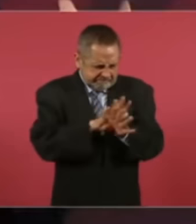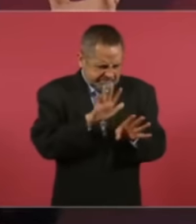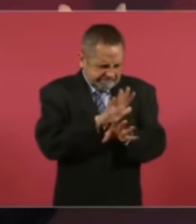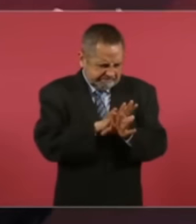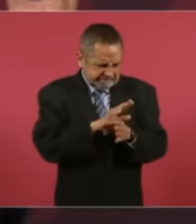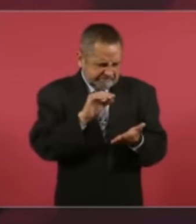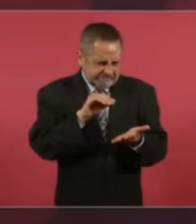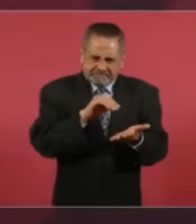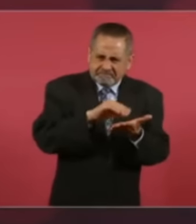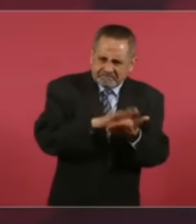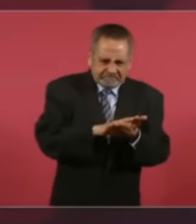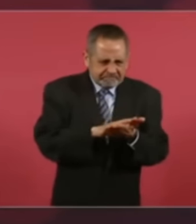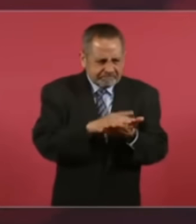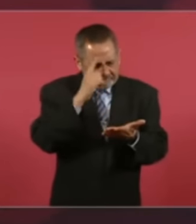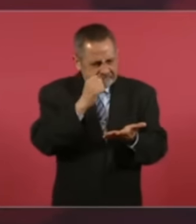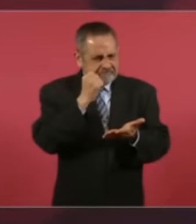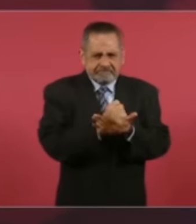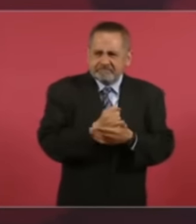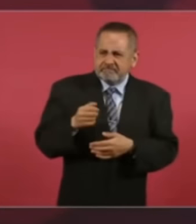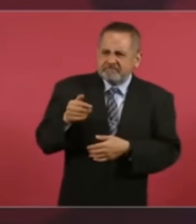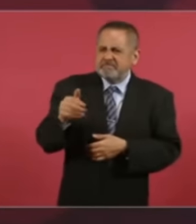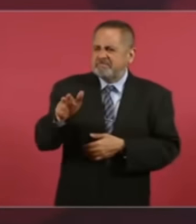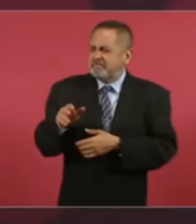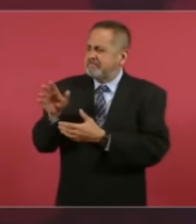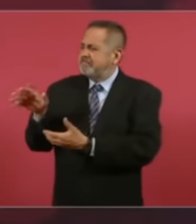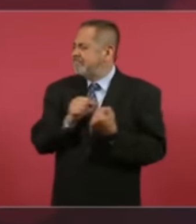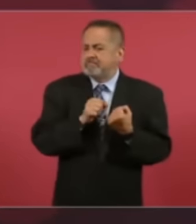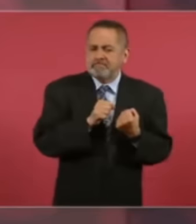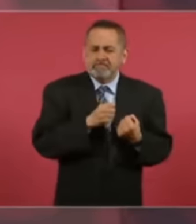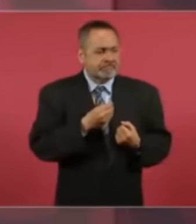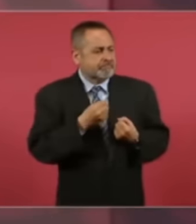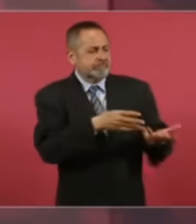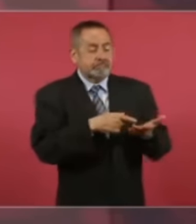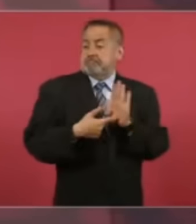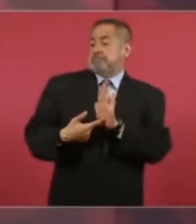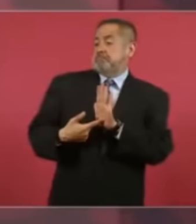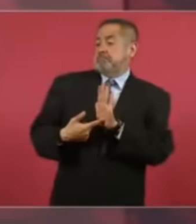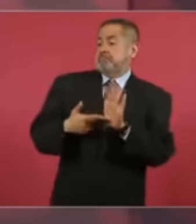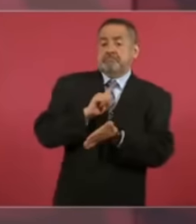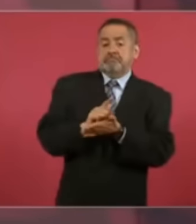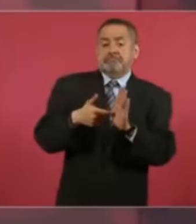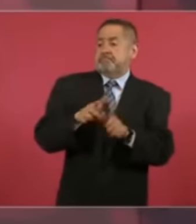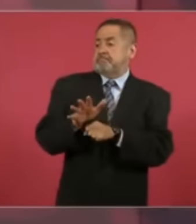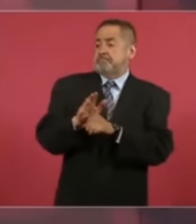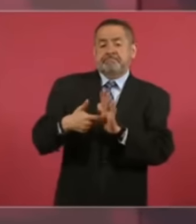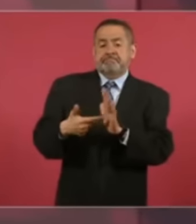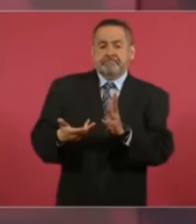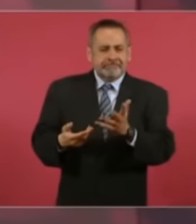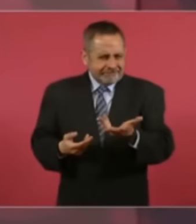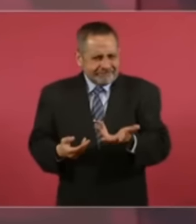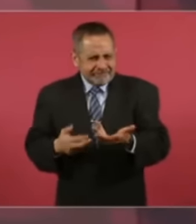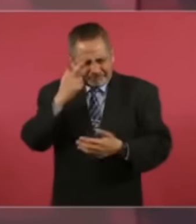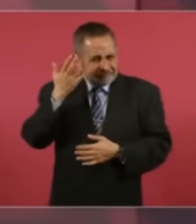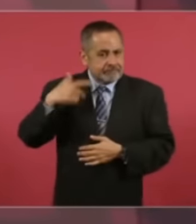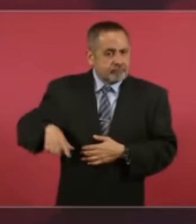porque tenían que legalizar ese despojo, ese traslado de bienes